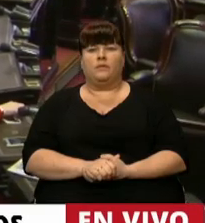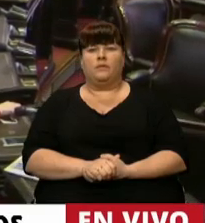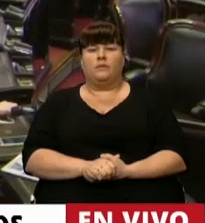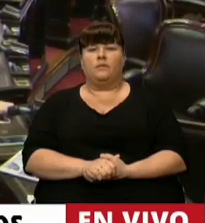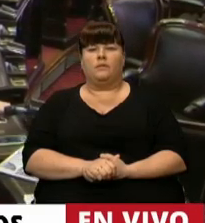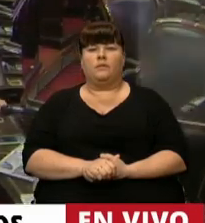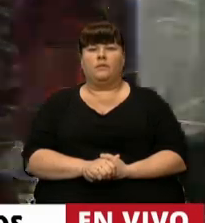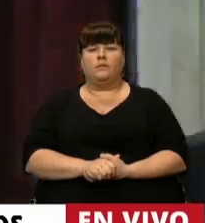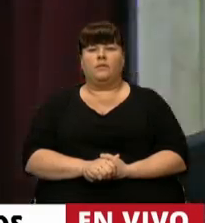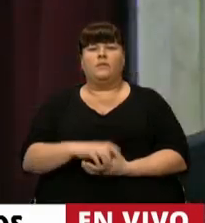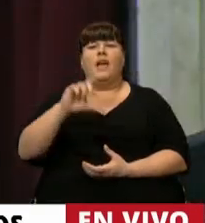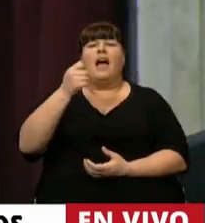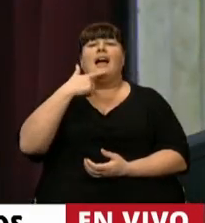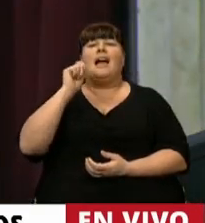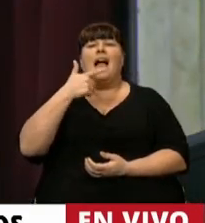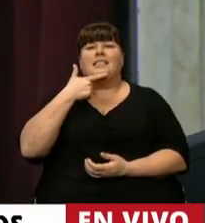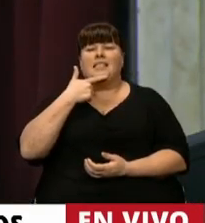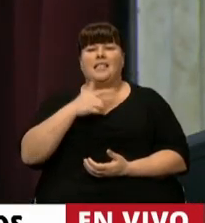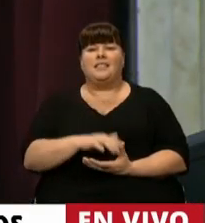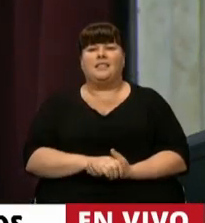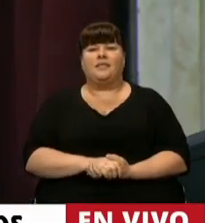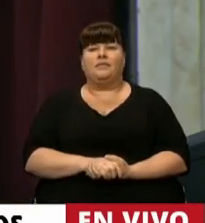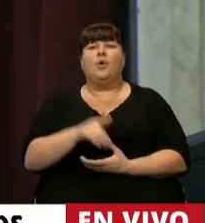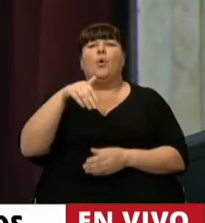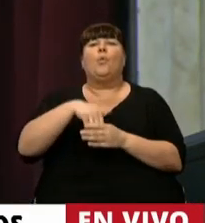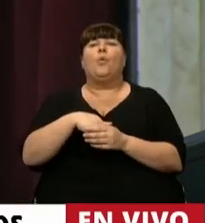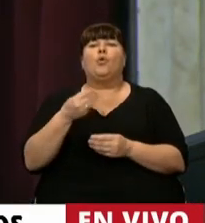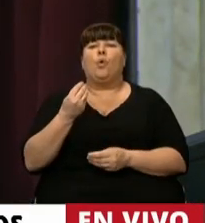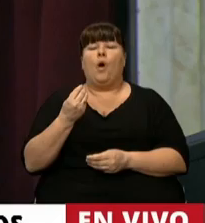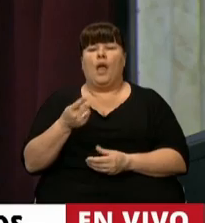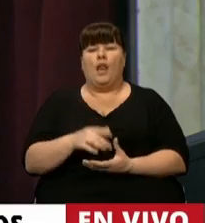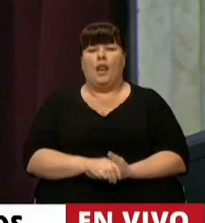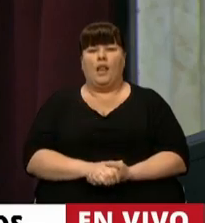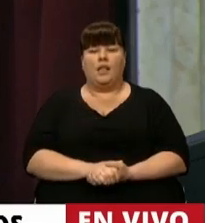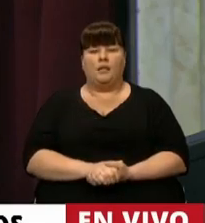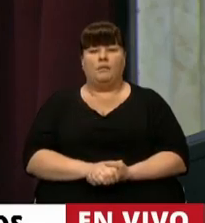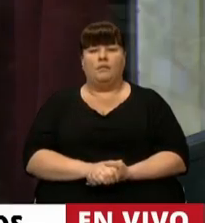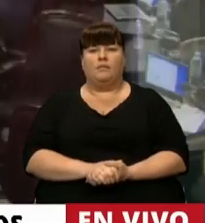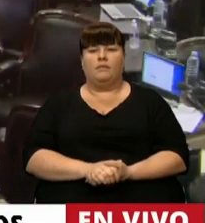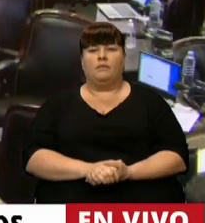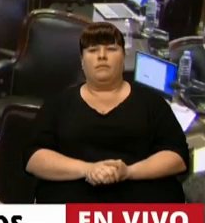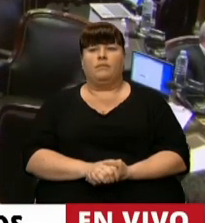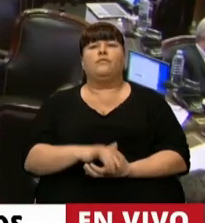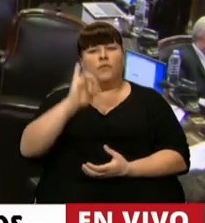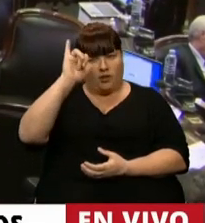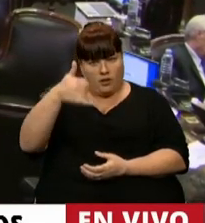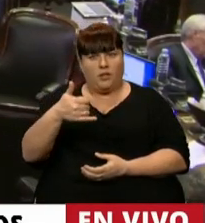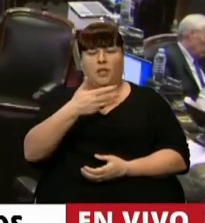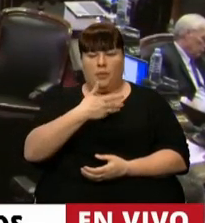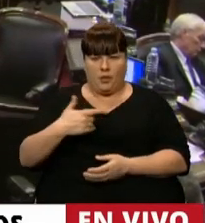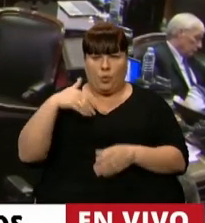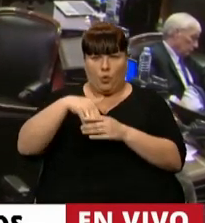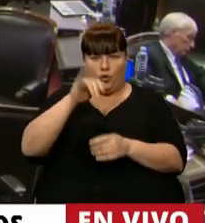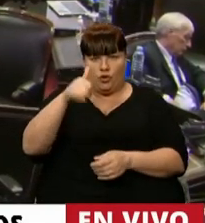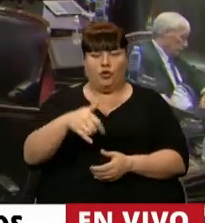diputado casas sergio guillermo el sentido de su voto afirmativo presidente